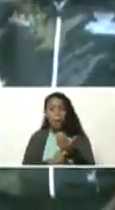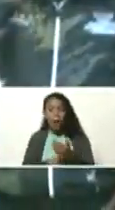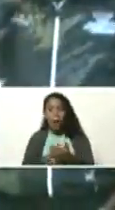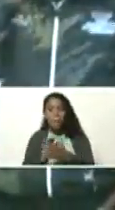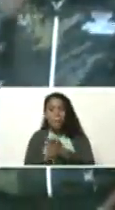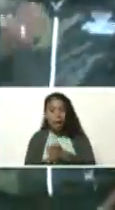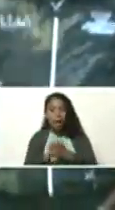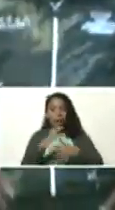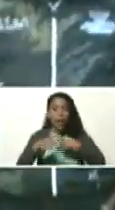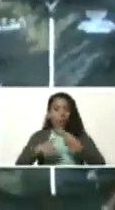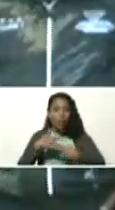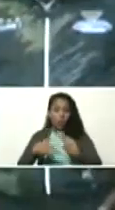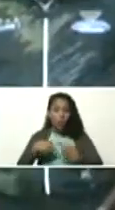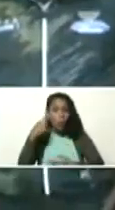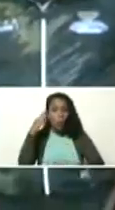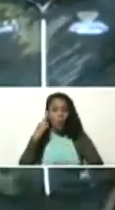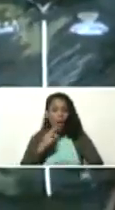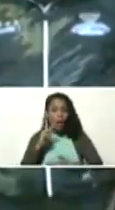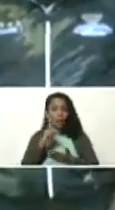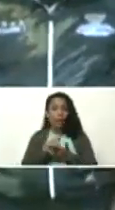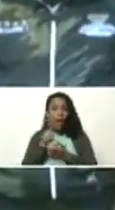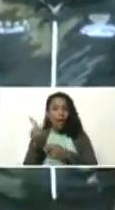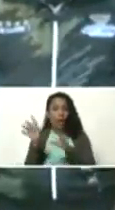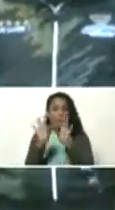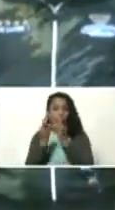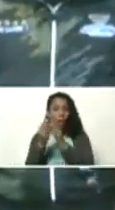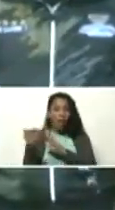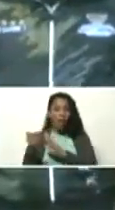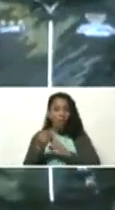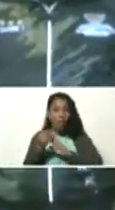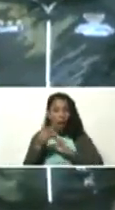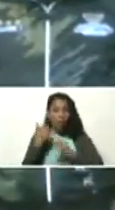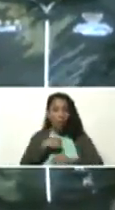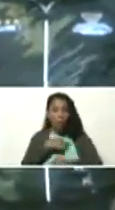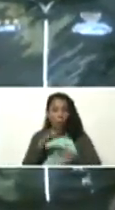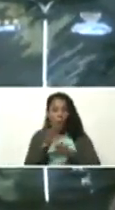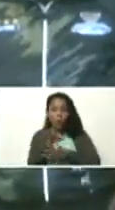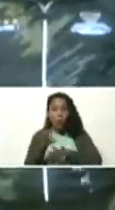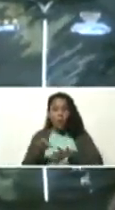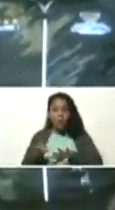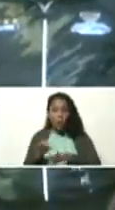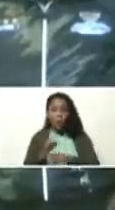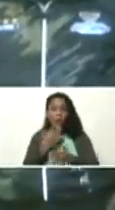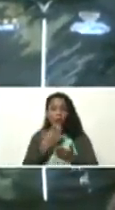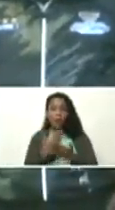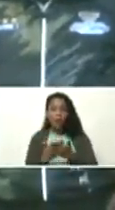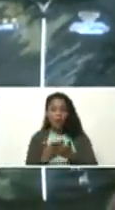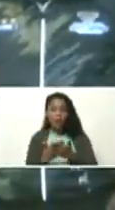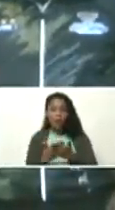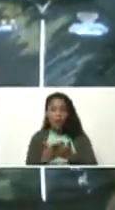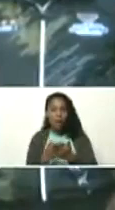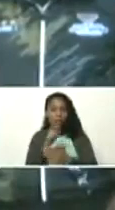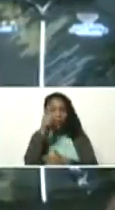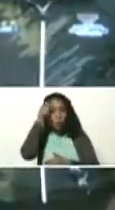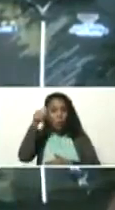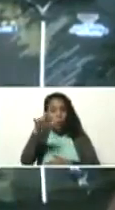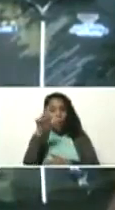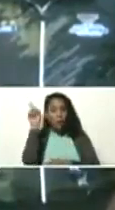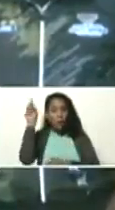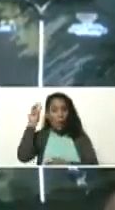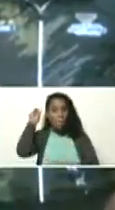amiga de la Revolución Bolivariana, llegue a esas familias afectadas en nuestro municipio de Girardot. Presidente, agradecido desde su pueblo de